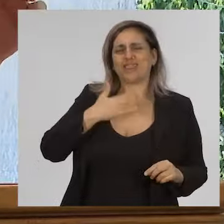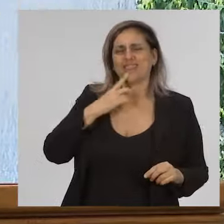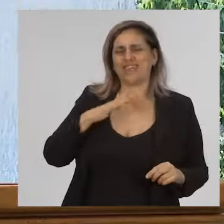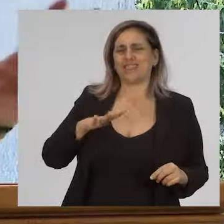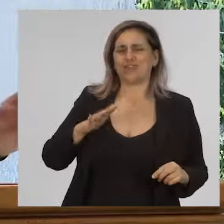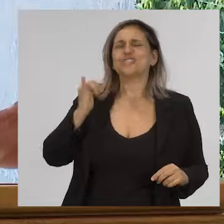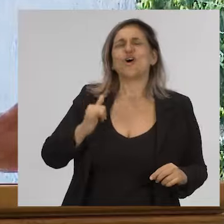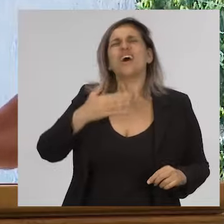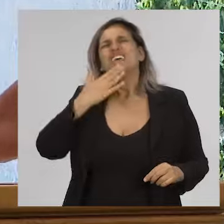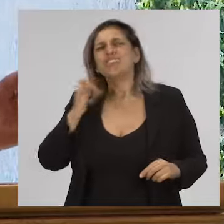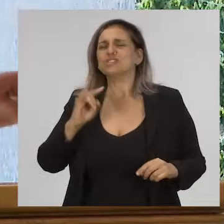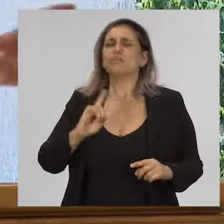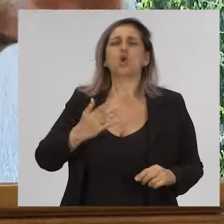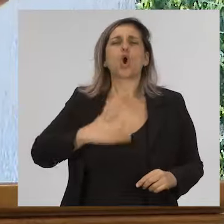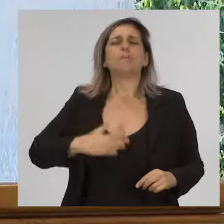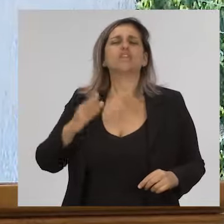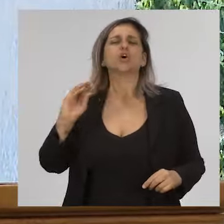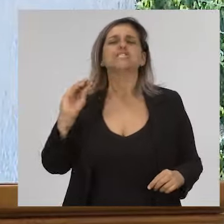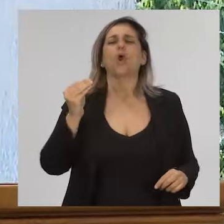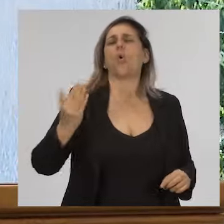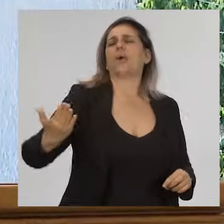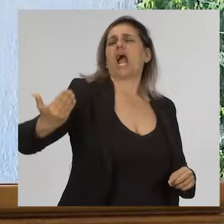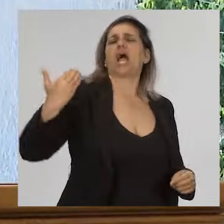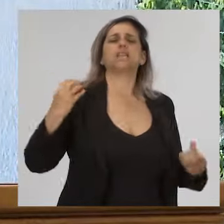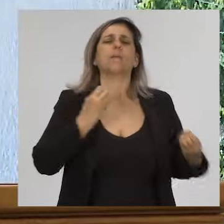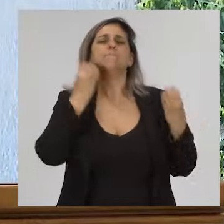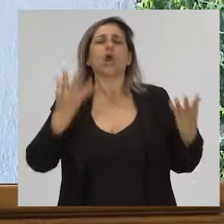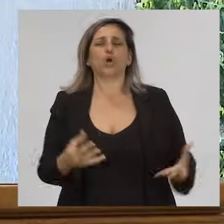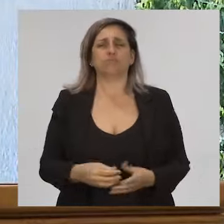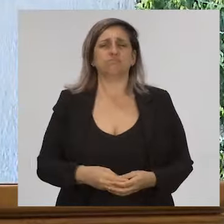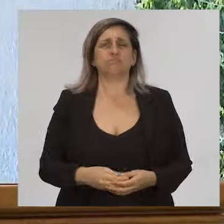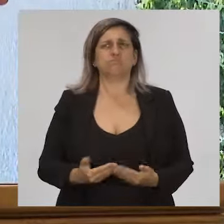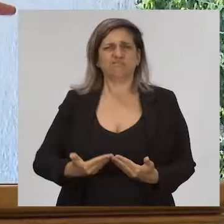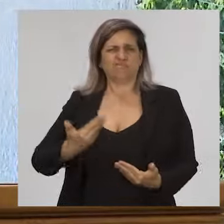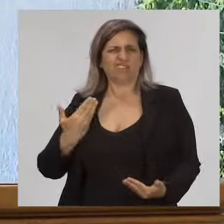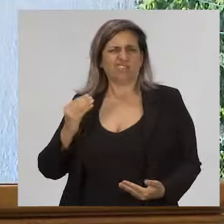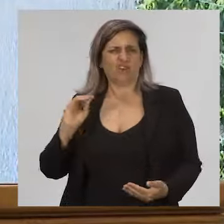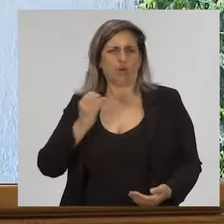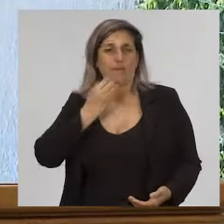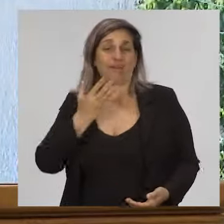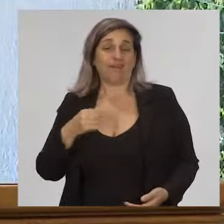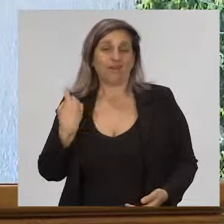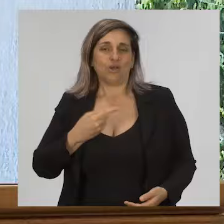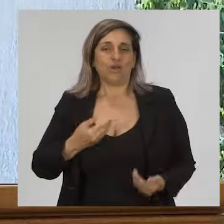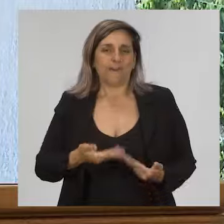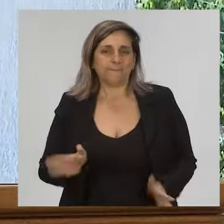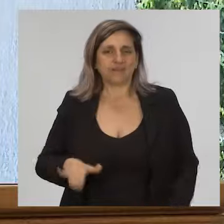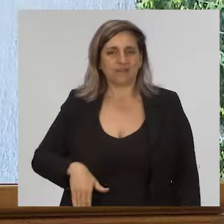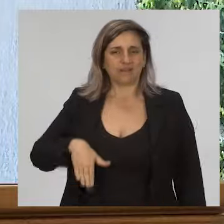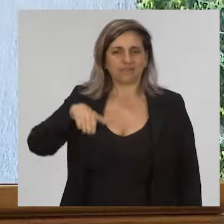entiendo, pero no lo comparto. Que es cuando dicen juventud era la de antes. Y claro, es cuando empecé a quedar